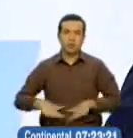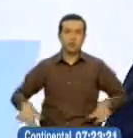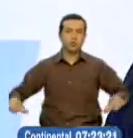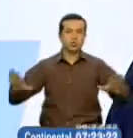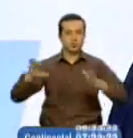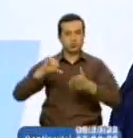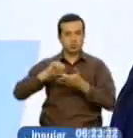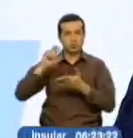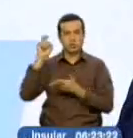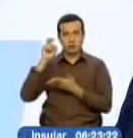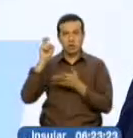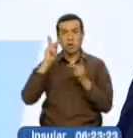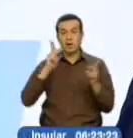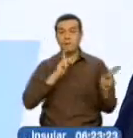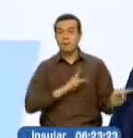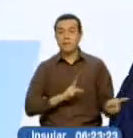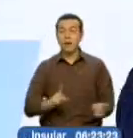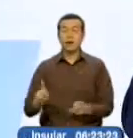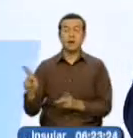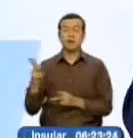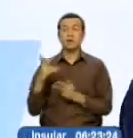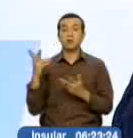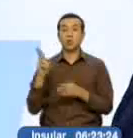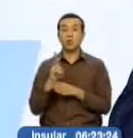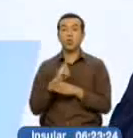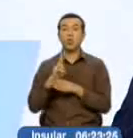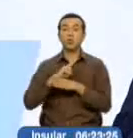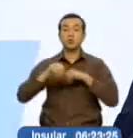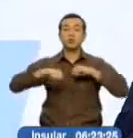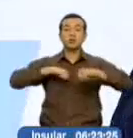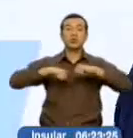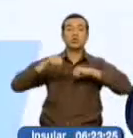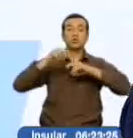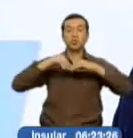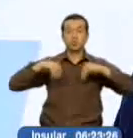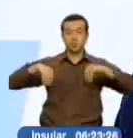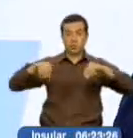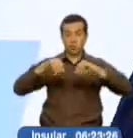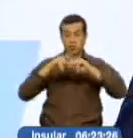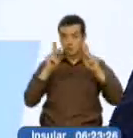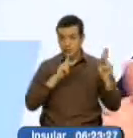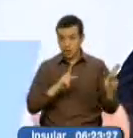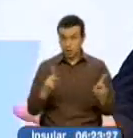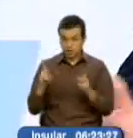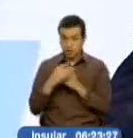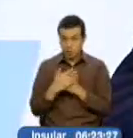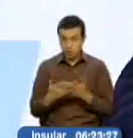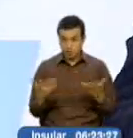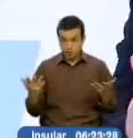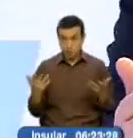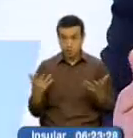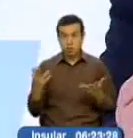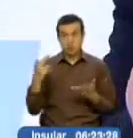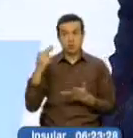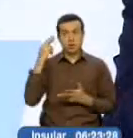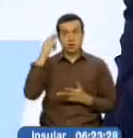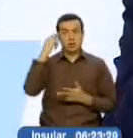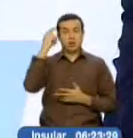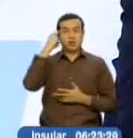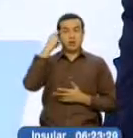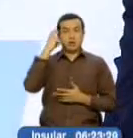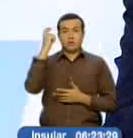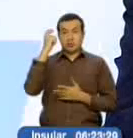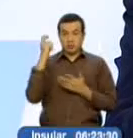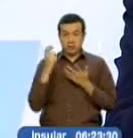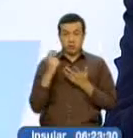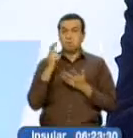y tienen que hacer planes de uso y gestión del suelo. En esos planes, por sentido común,